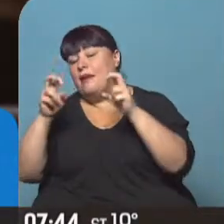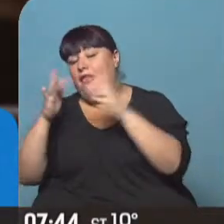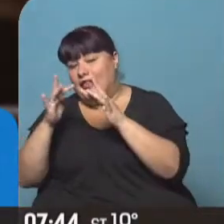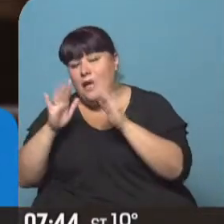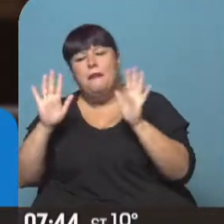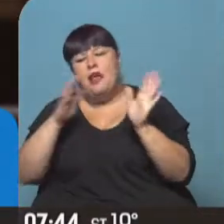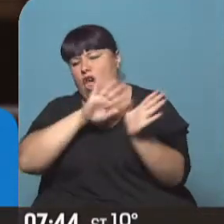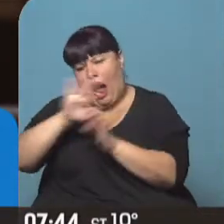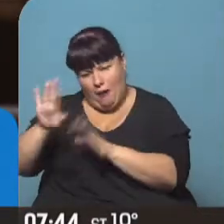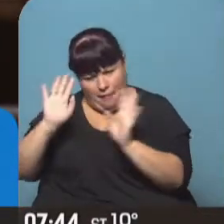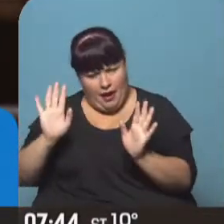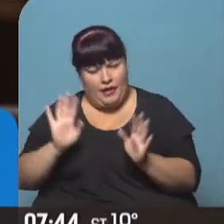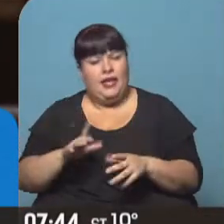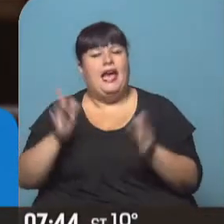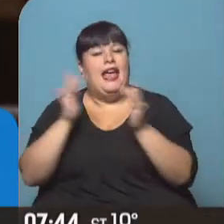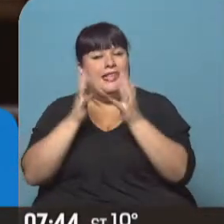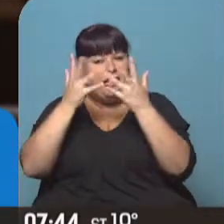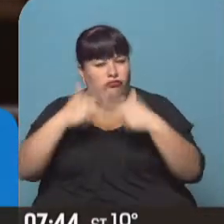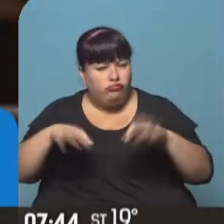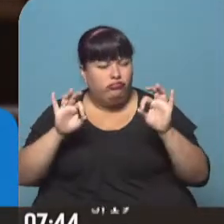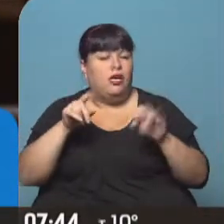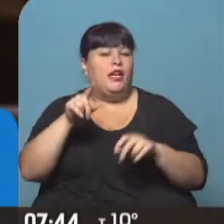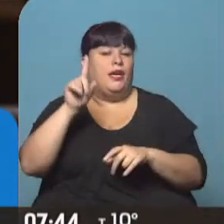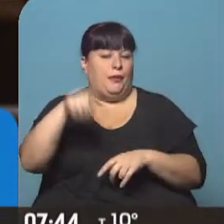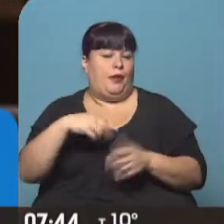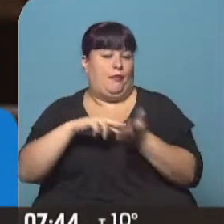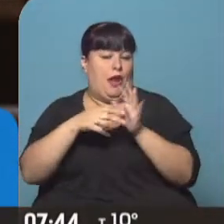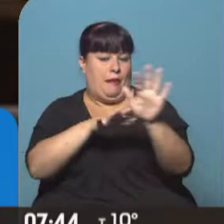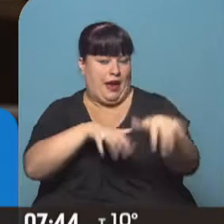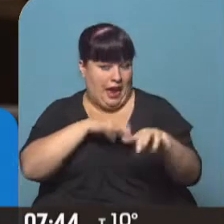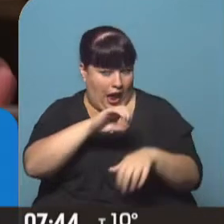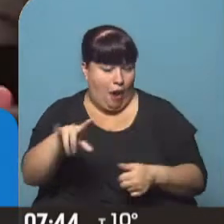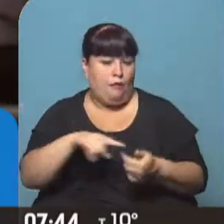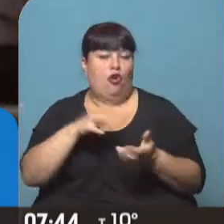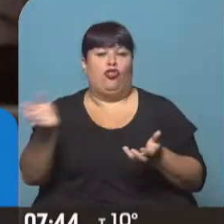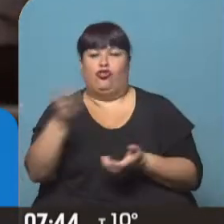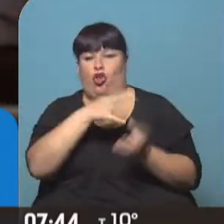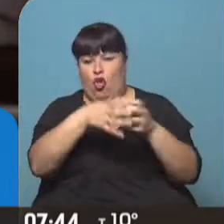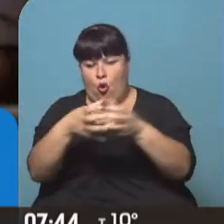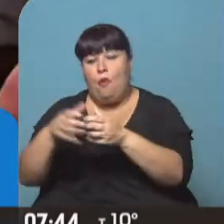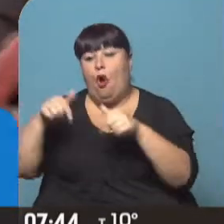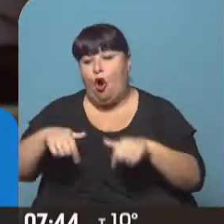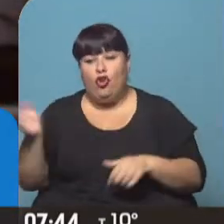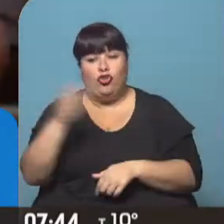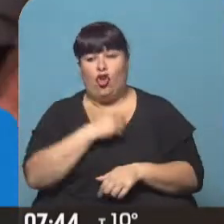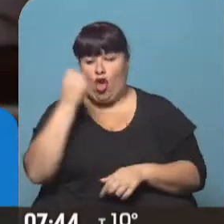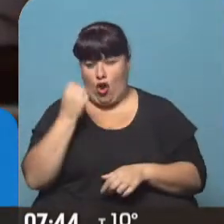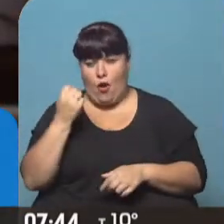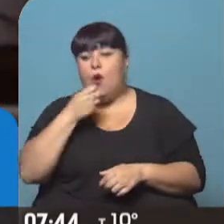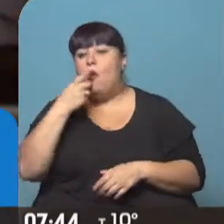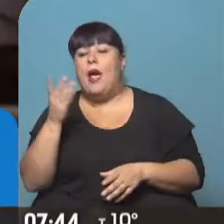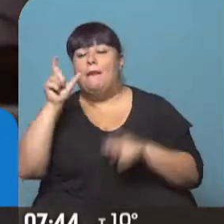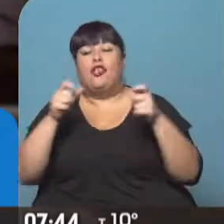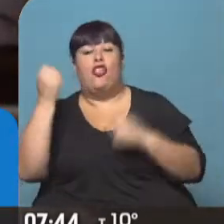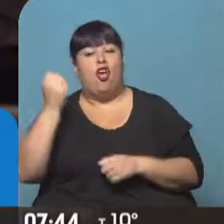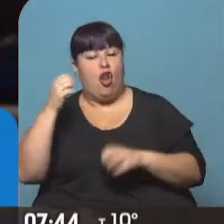eso va mucho más allá. La digitalización afecta a la agricultura, afecta a todos los sectores, afecta hoy en día a toda la economía. Cualquier participante en la